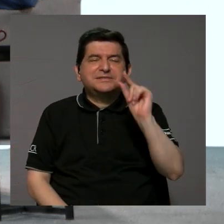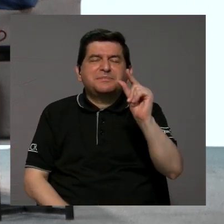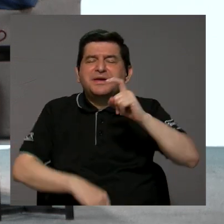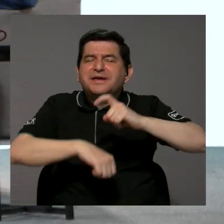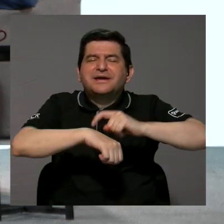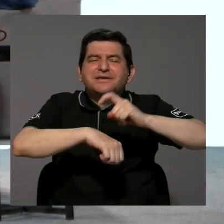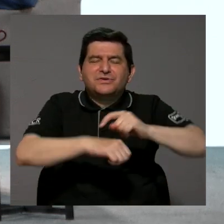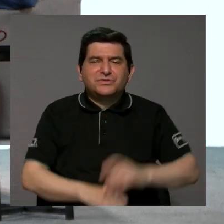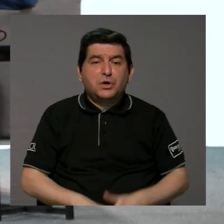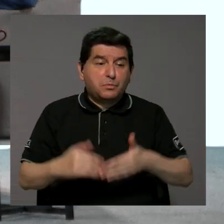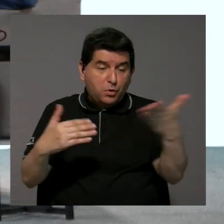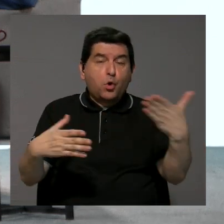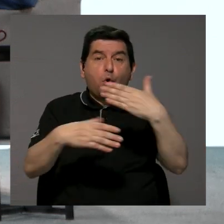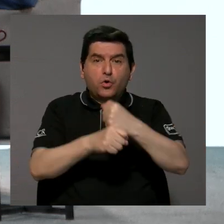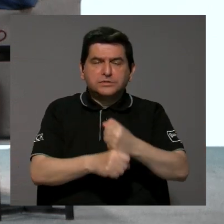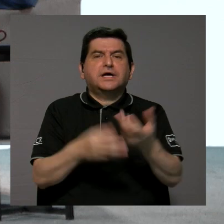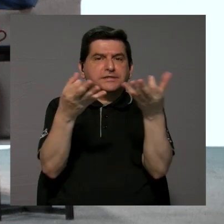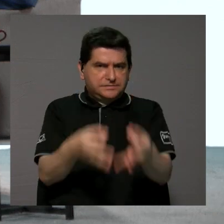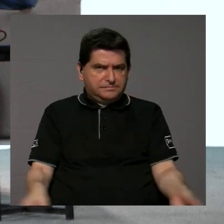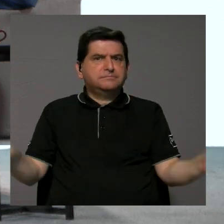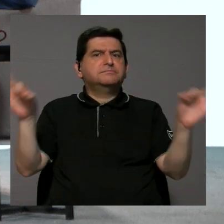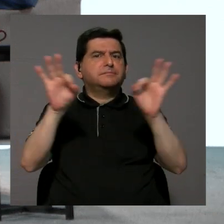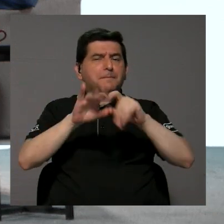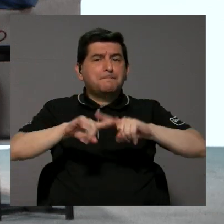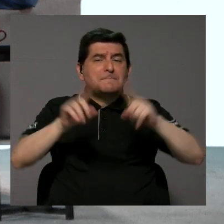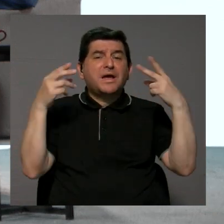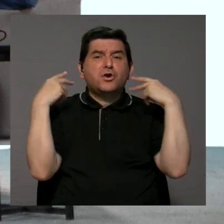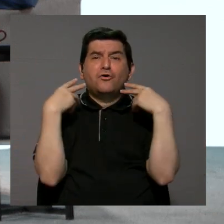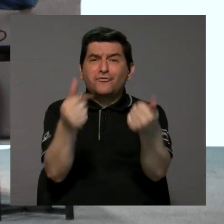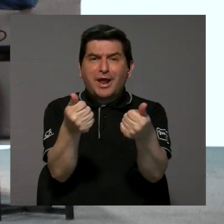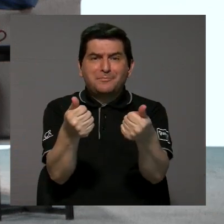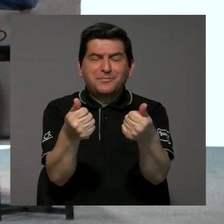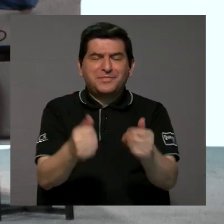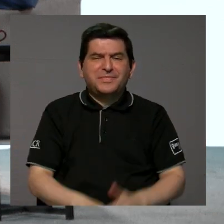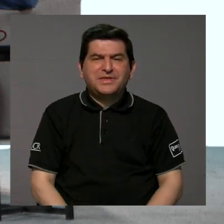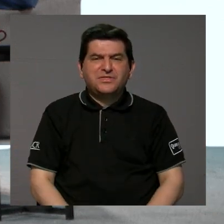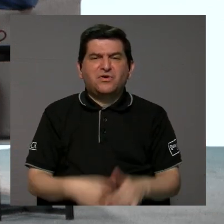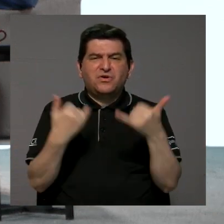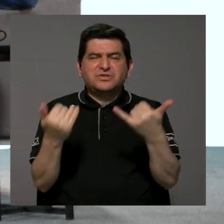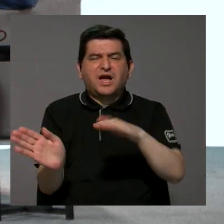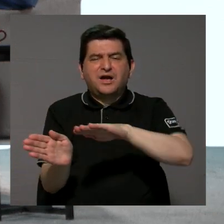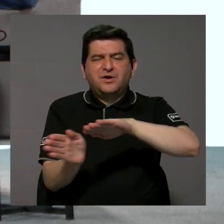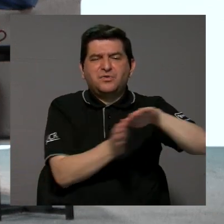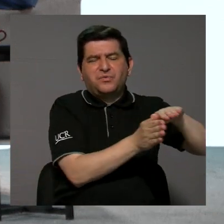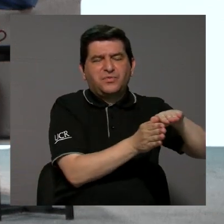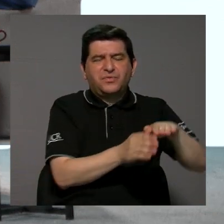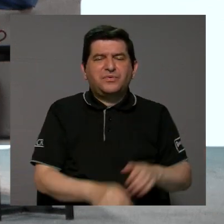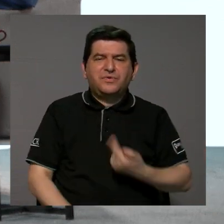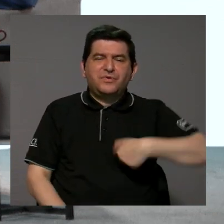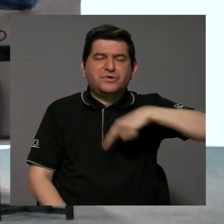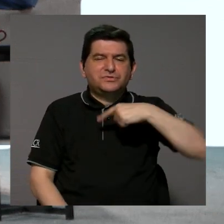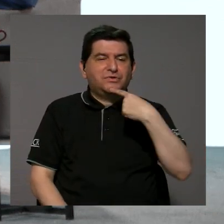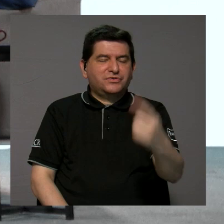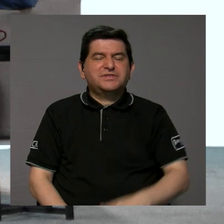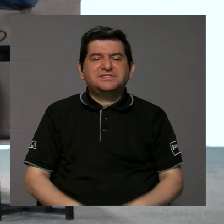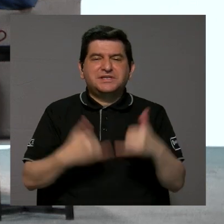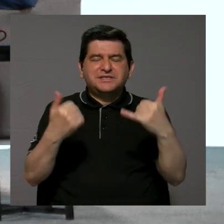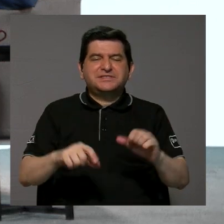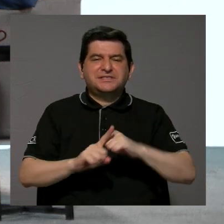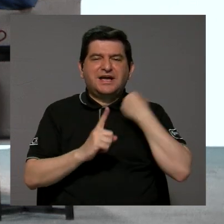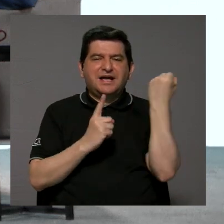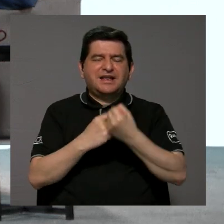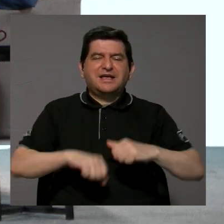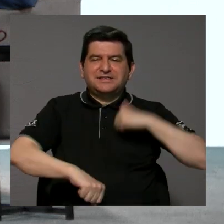muy chiquitito en el que se hicieron cosas muy importantes, pero que rápidamente se dieron lugar a lo que podríamos llamar el status